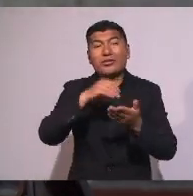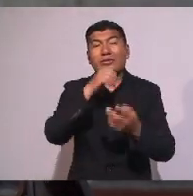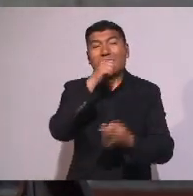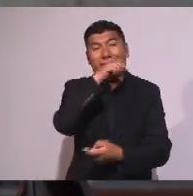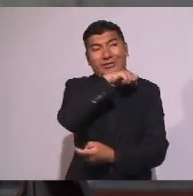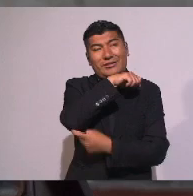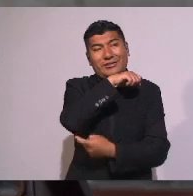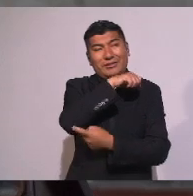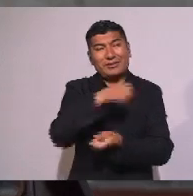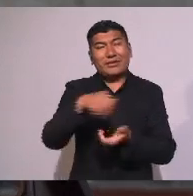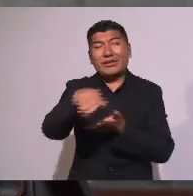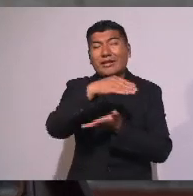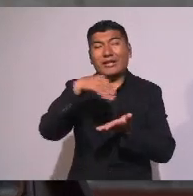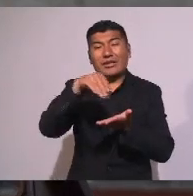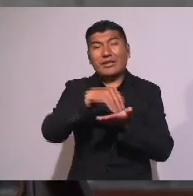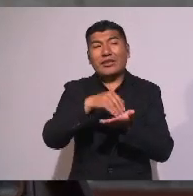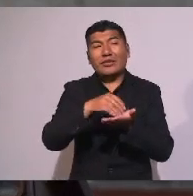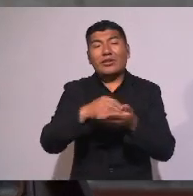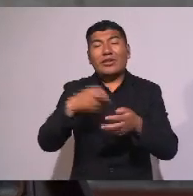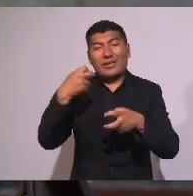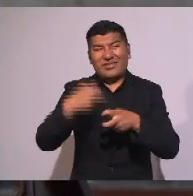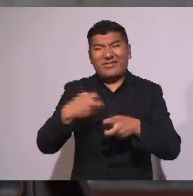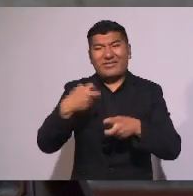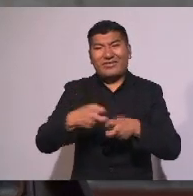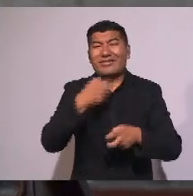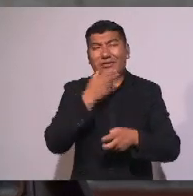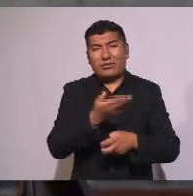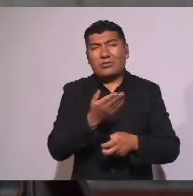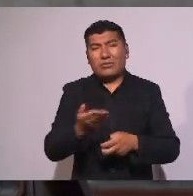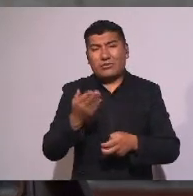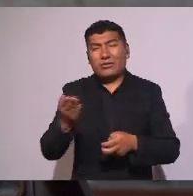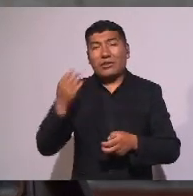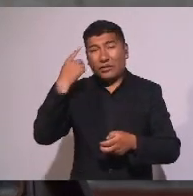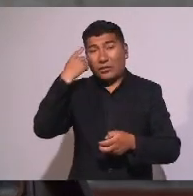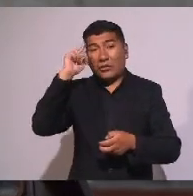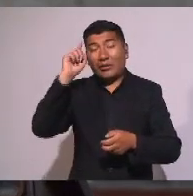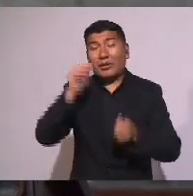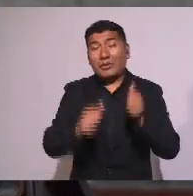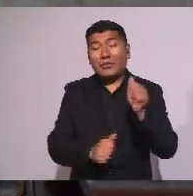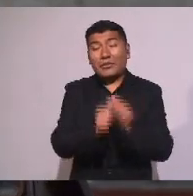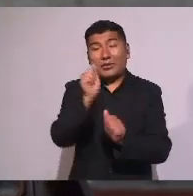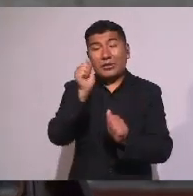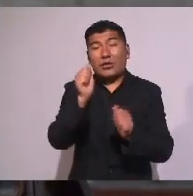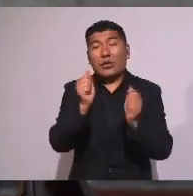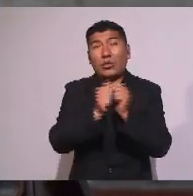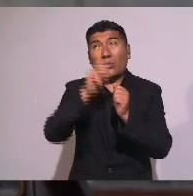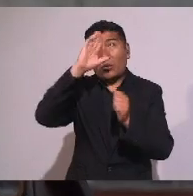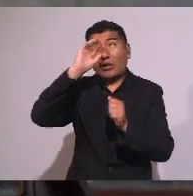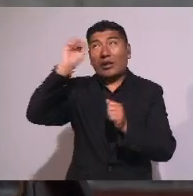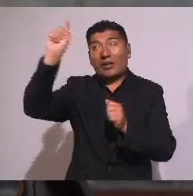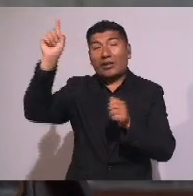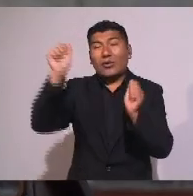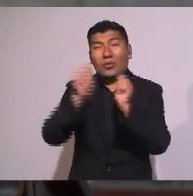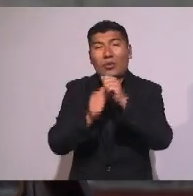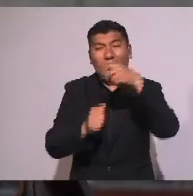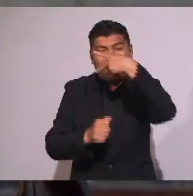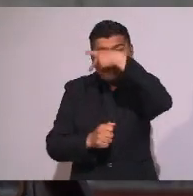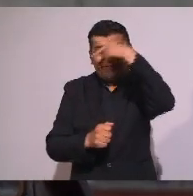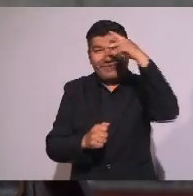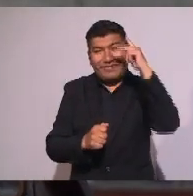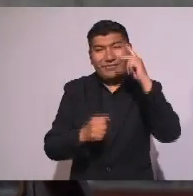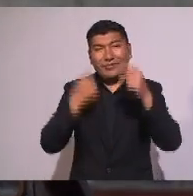y en medio de dificultades para vencer con Él en la Pascua, para